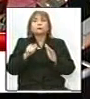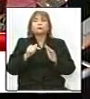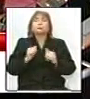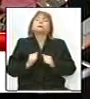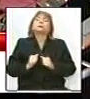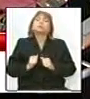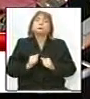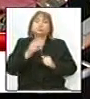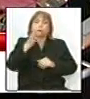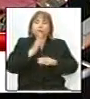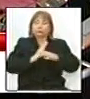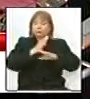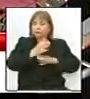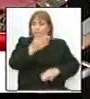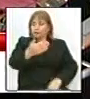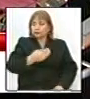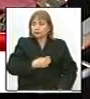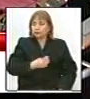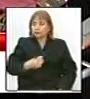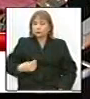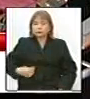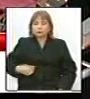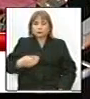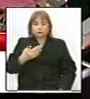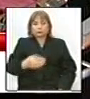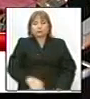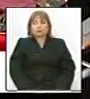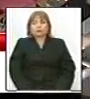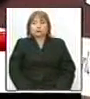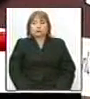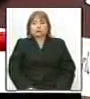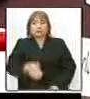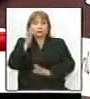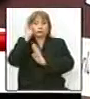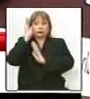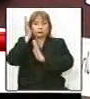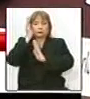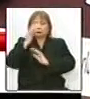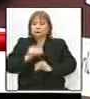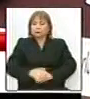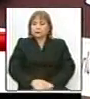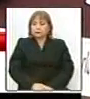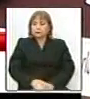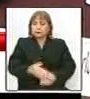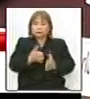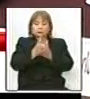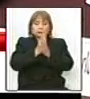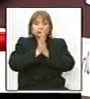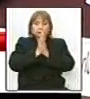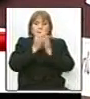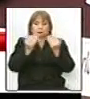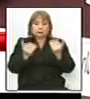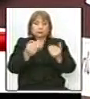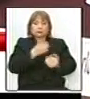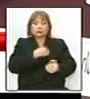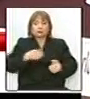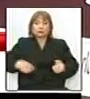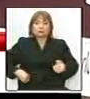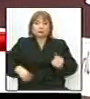presidente, a través suyo al señor ministro, la exposición que nos han traído el día de hoy el Ministerio de